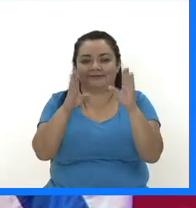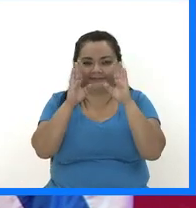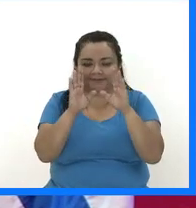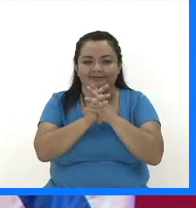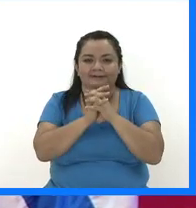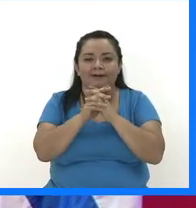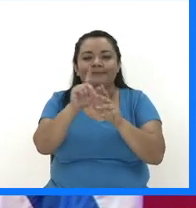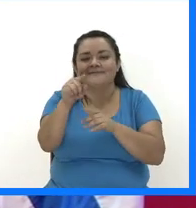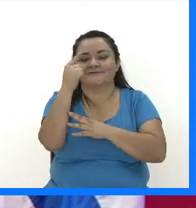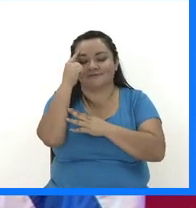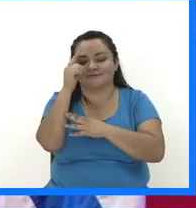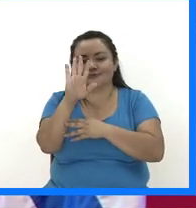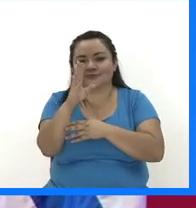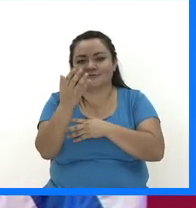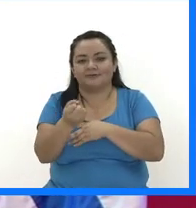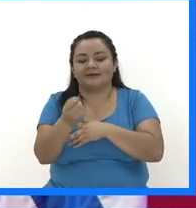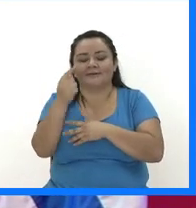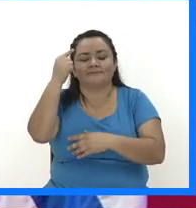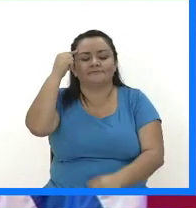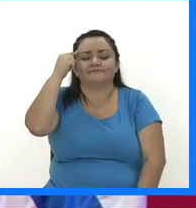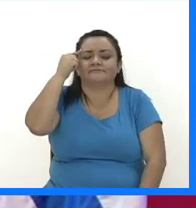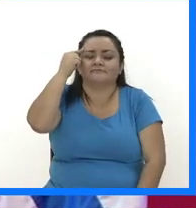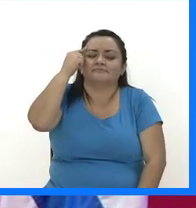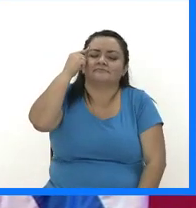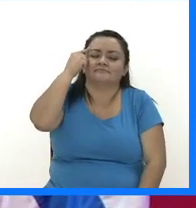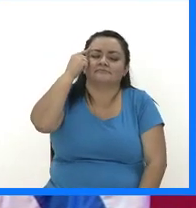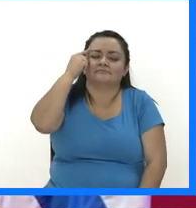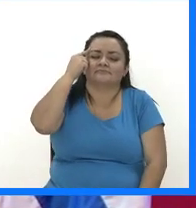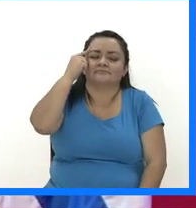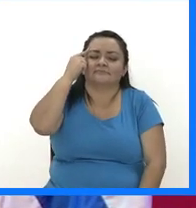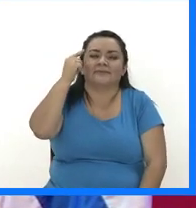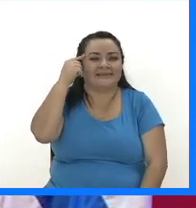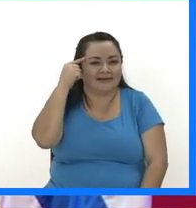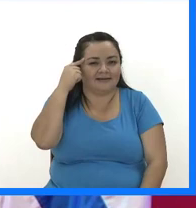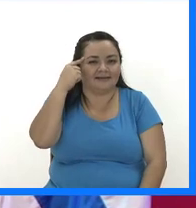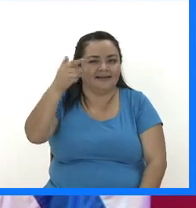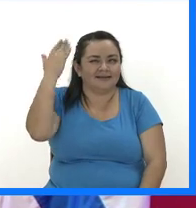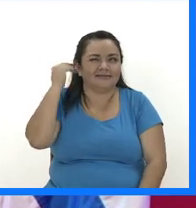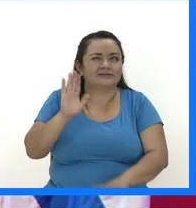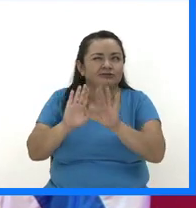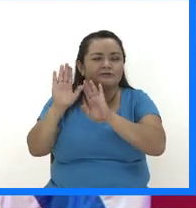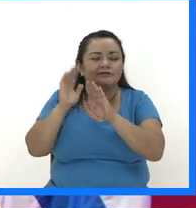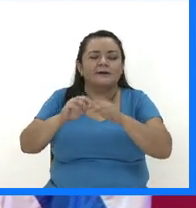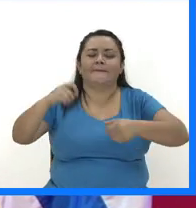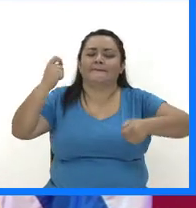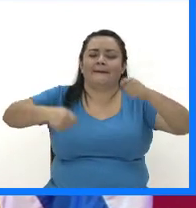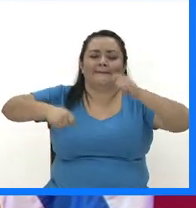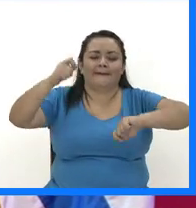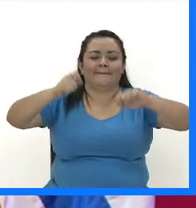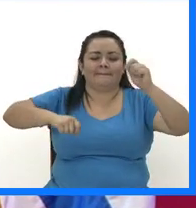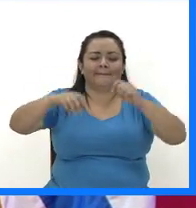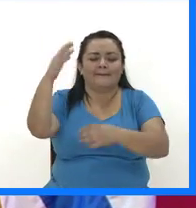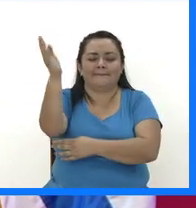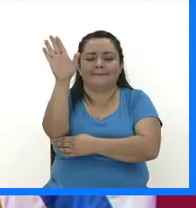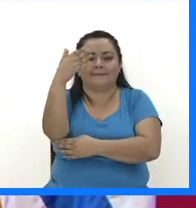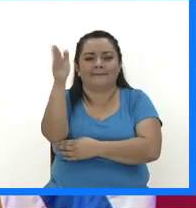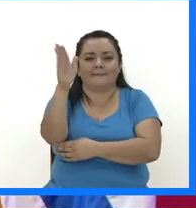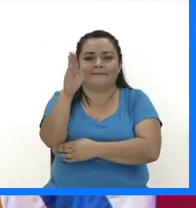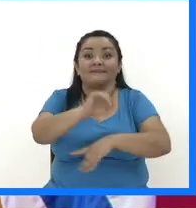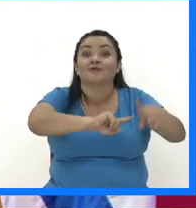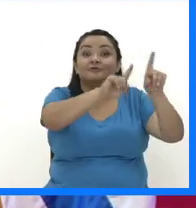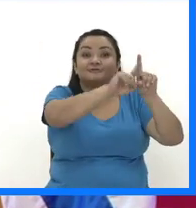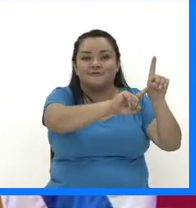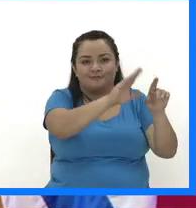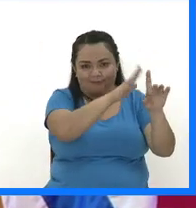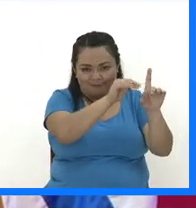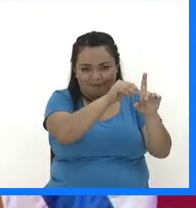atención y piense como tocaba la música los tambores que sonaban y las banderas y las cosas que llevaban los profetas de